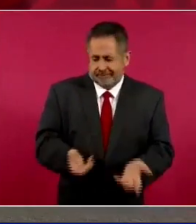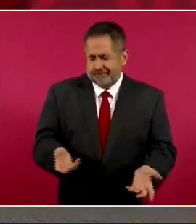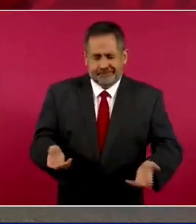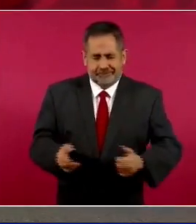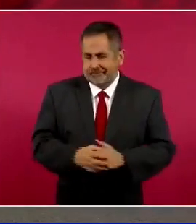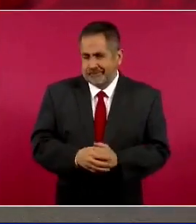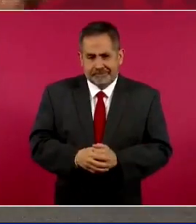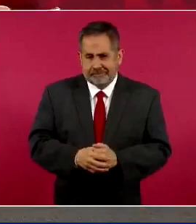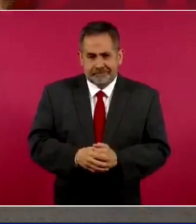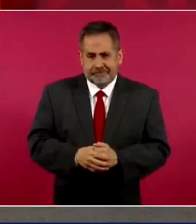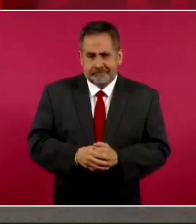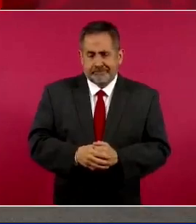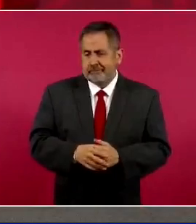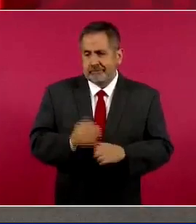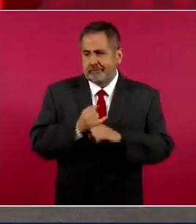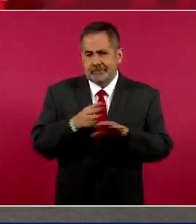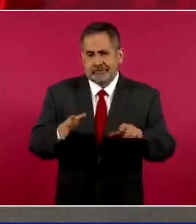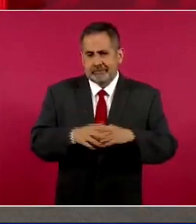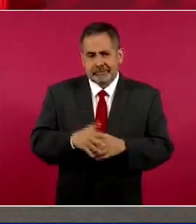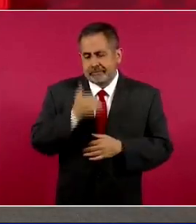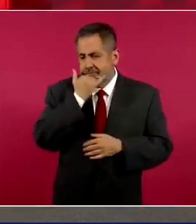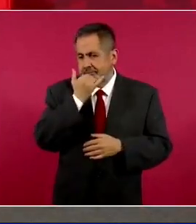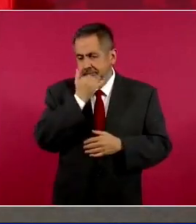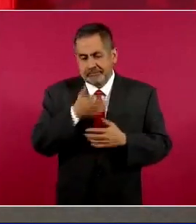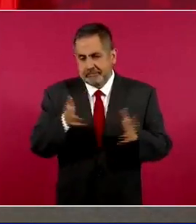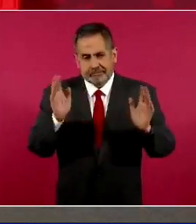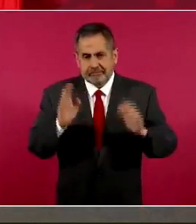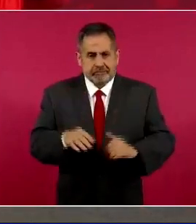Pues es una información que todos tenemos.